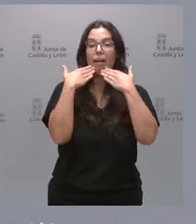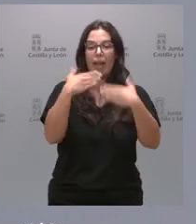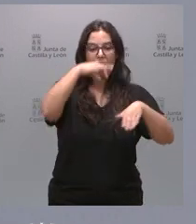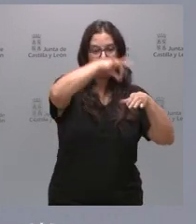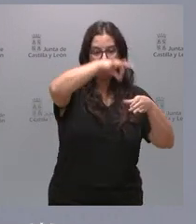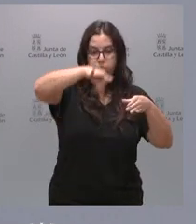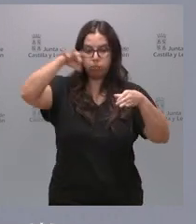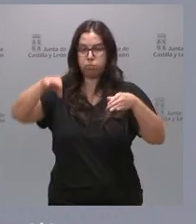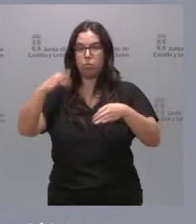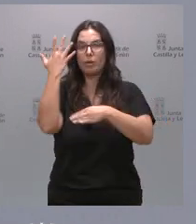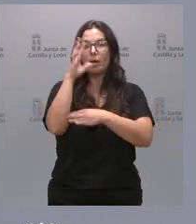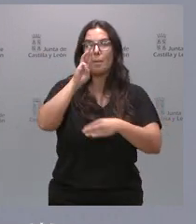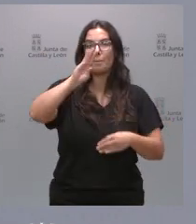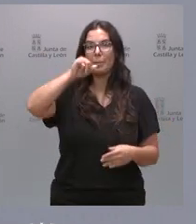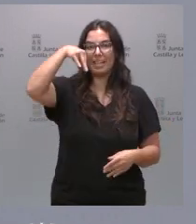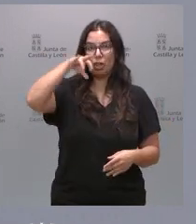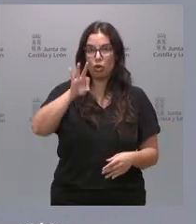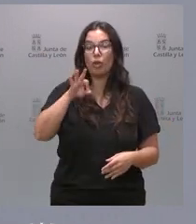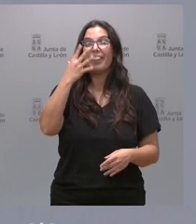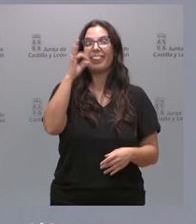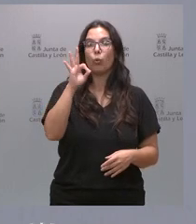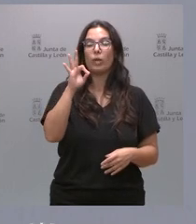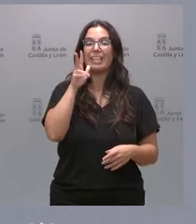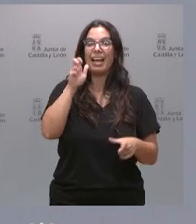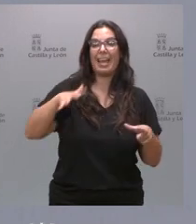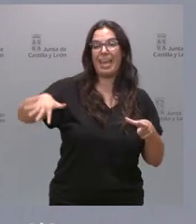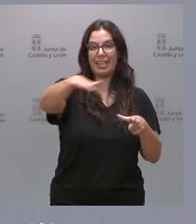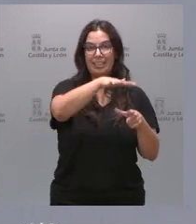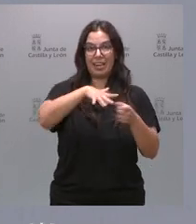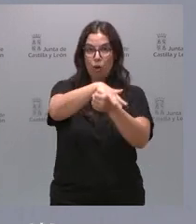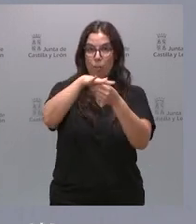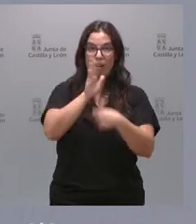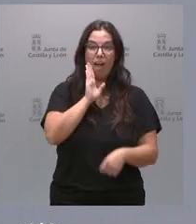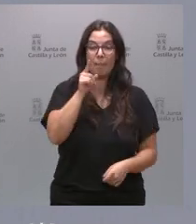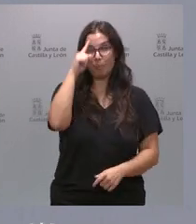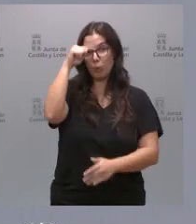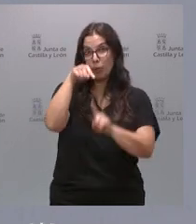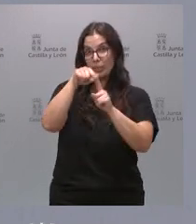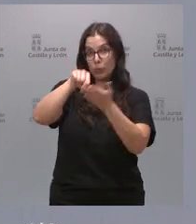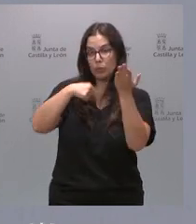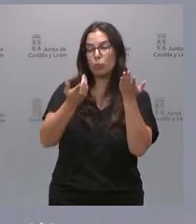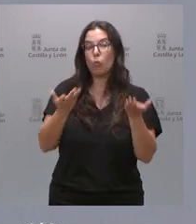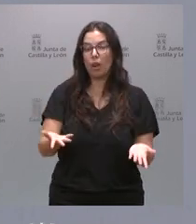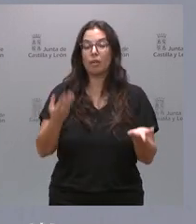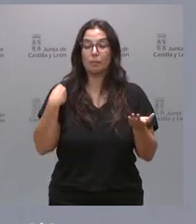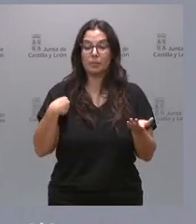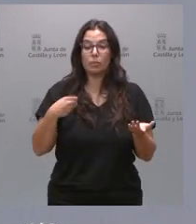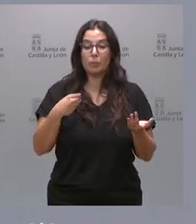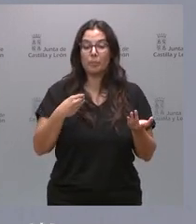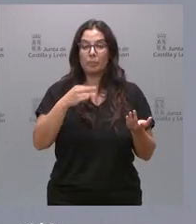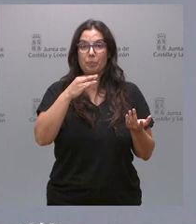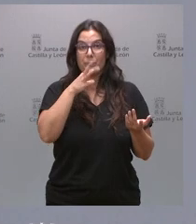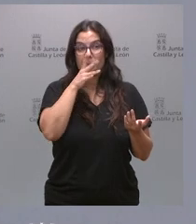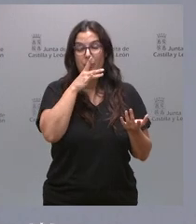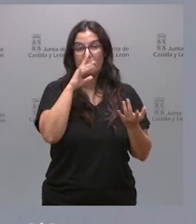de pino piñonero en 50 hectáreas de la comarcas que hemos señalado los objetivos del contrato son sustituir una especie en